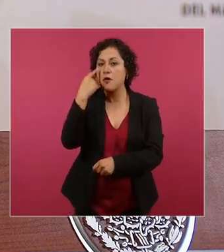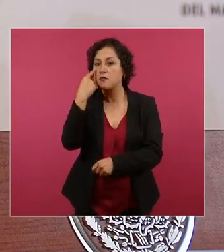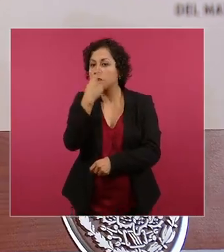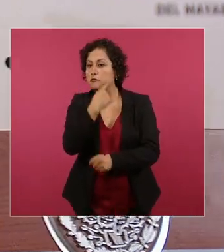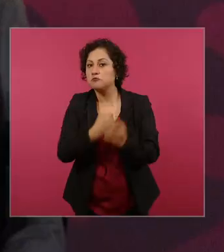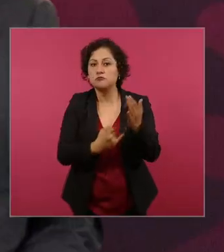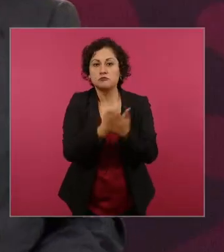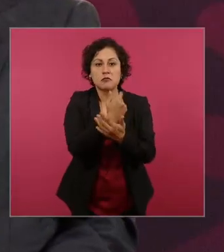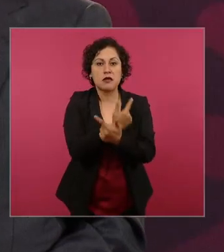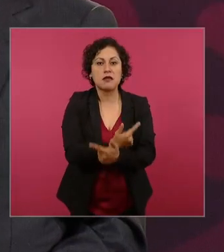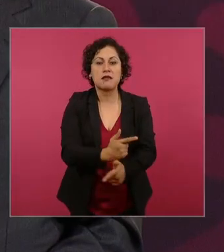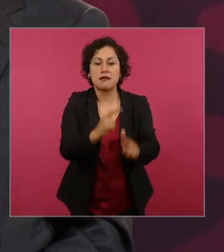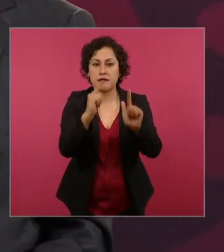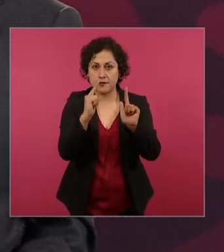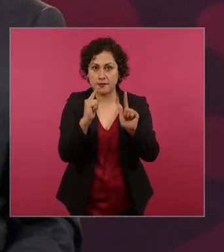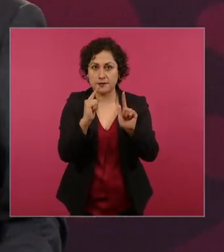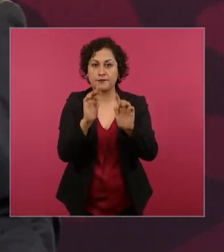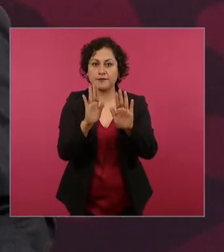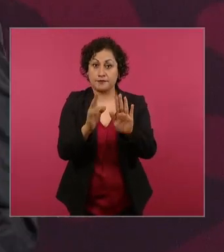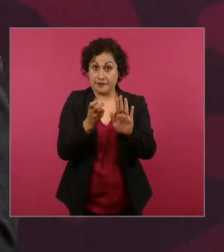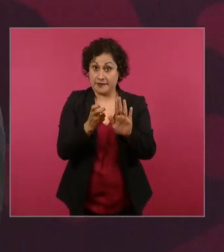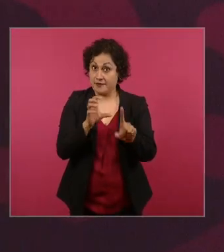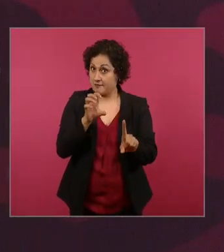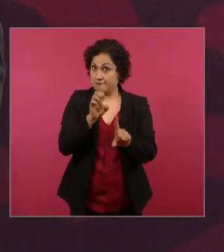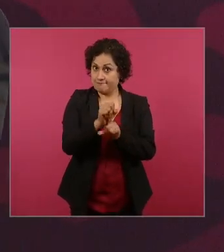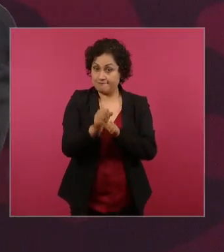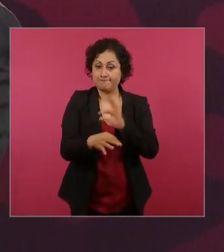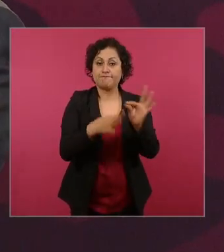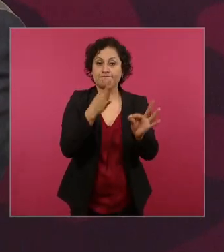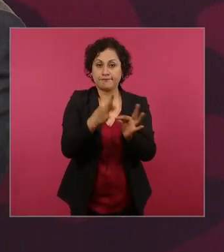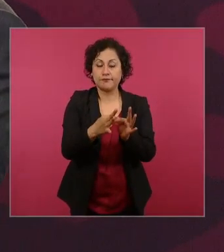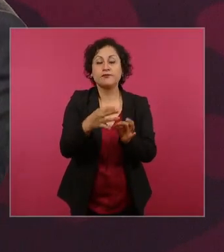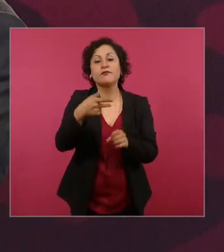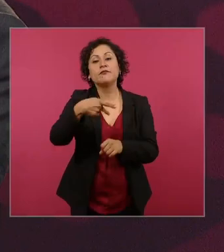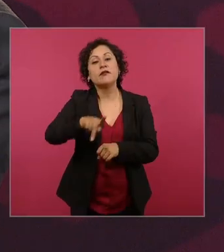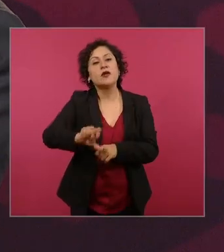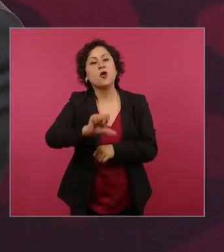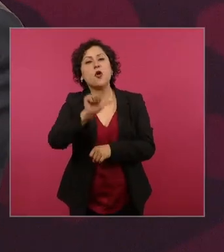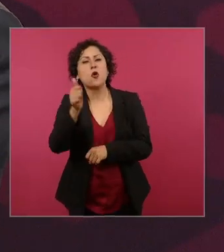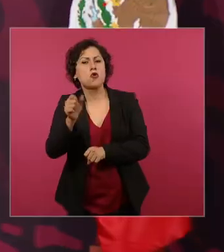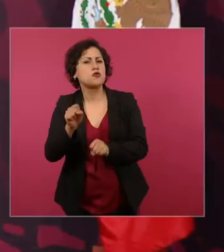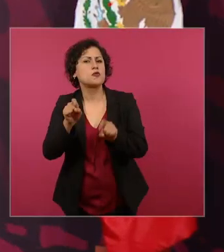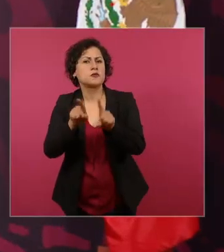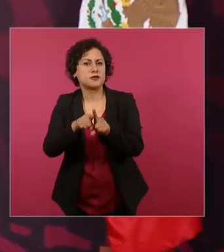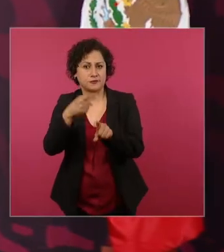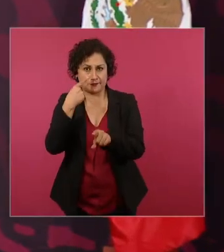el que antes los líderes podían firmar